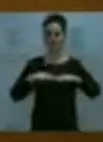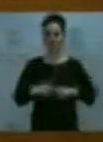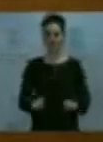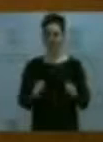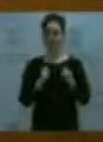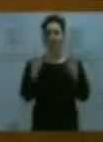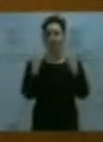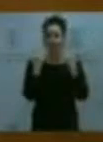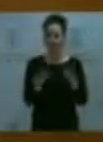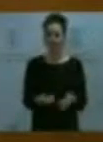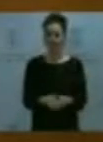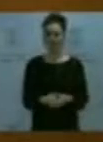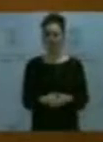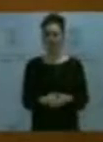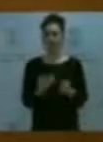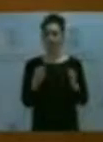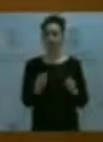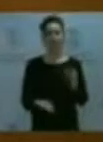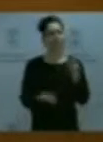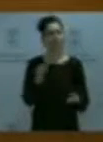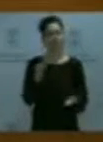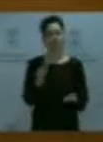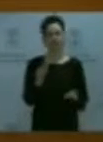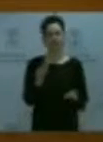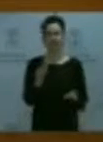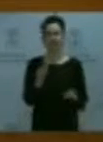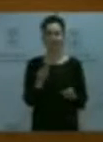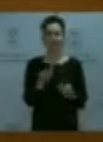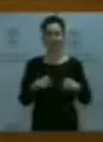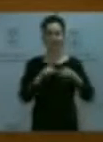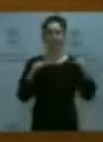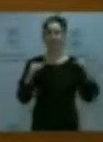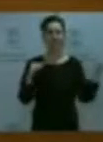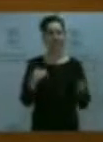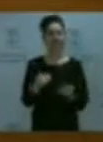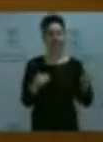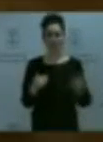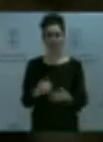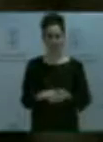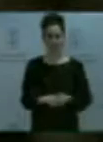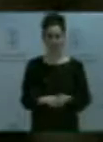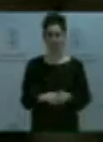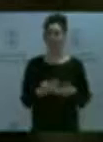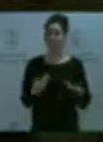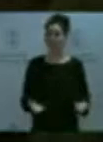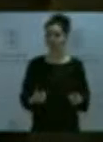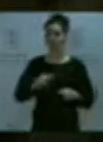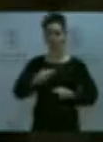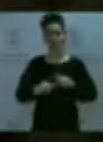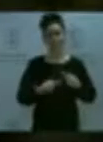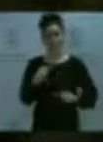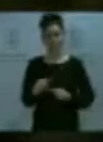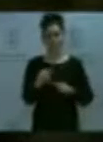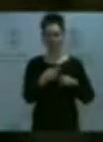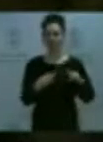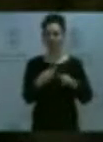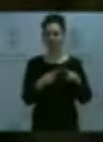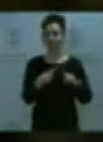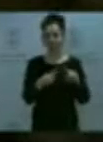y tener equidad. Hace referencia a las familias medias asturianas. No exprimir